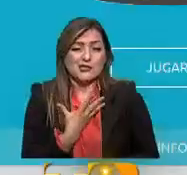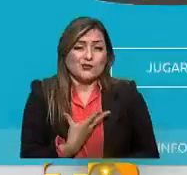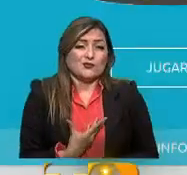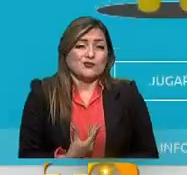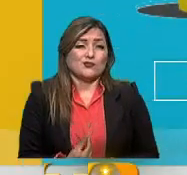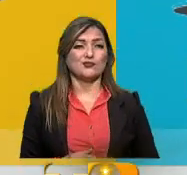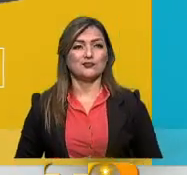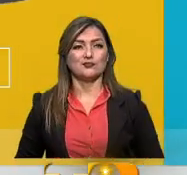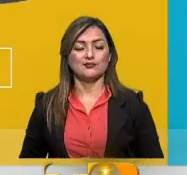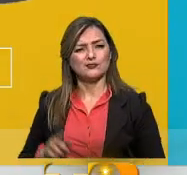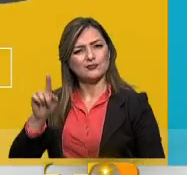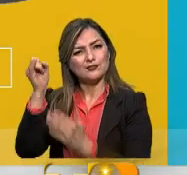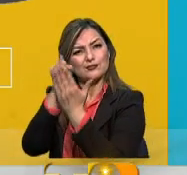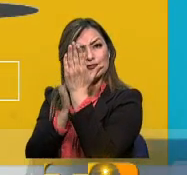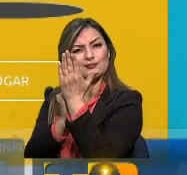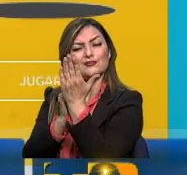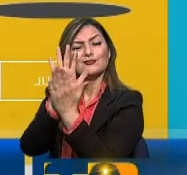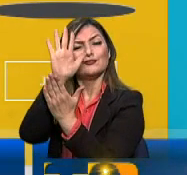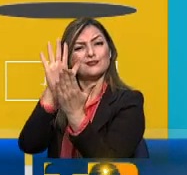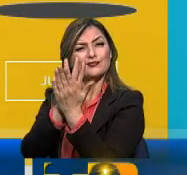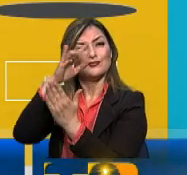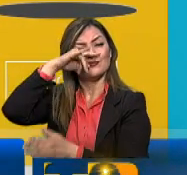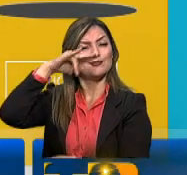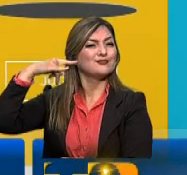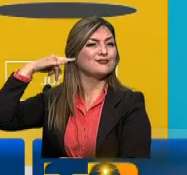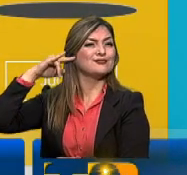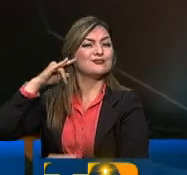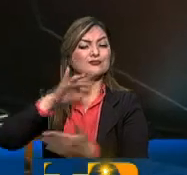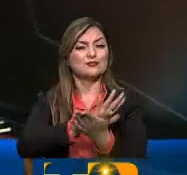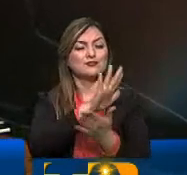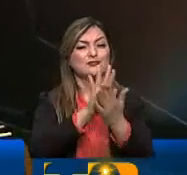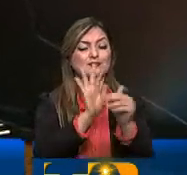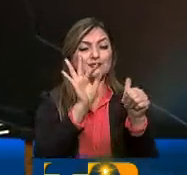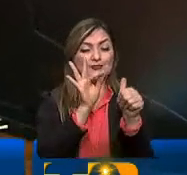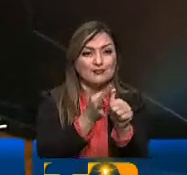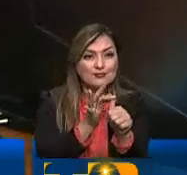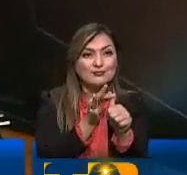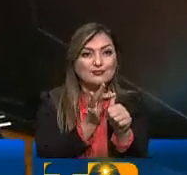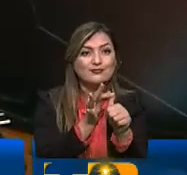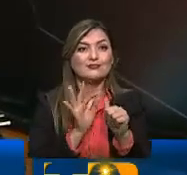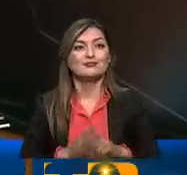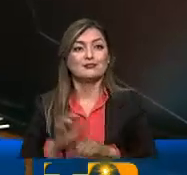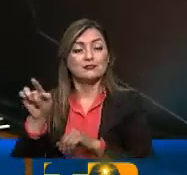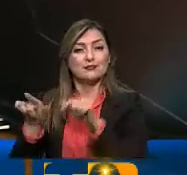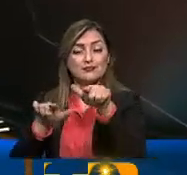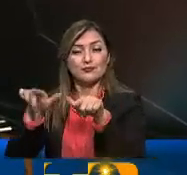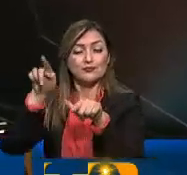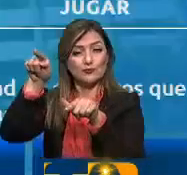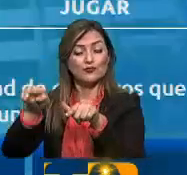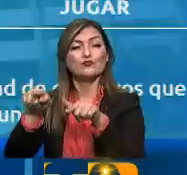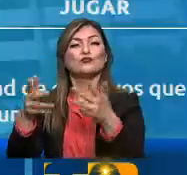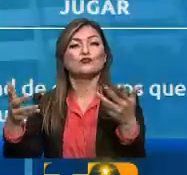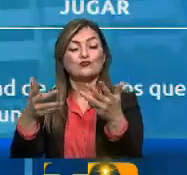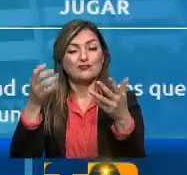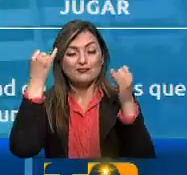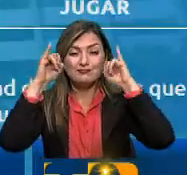y los avatares fueron diseñados por niños y niñas de escuelas de fe la alegría es así que gran parte de estos videojuegos fueron inspirados